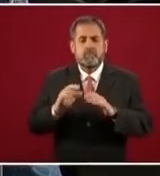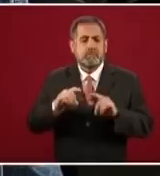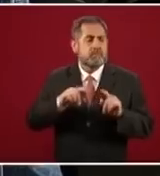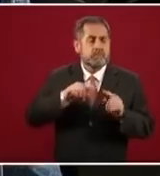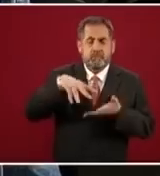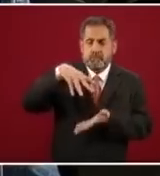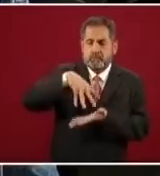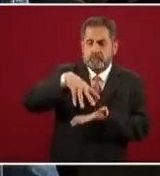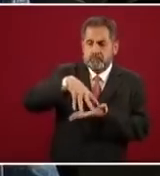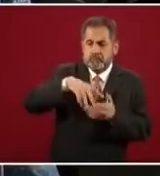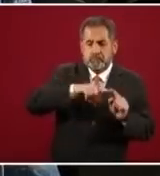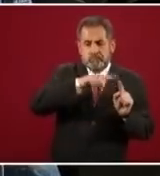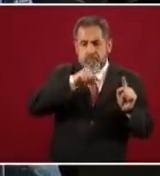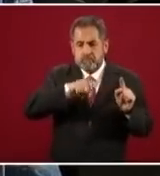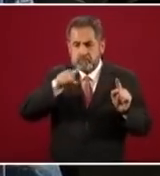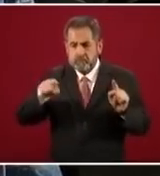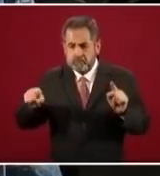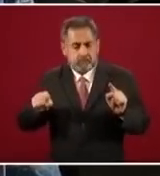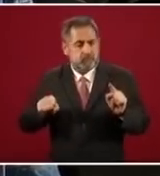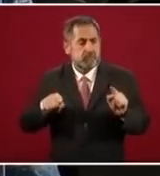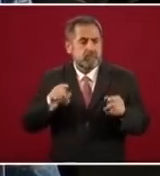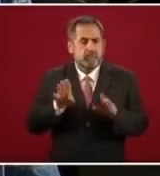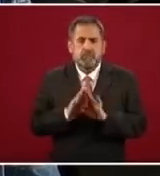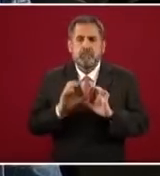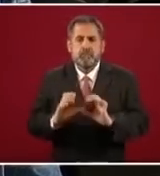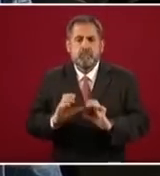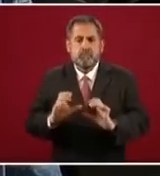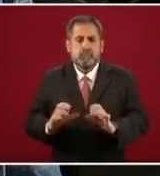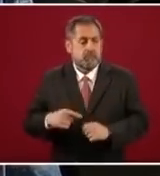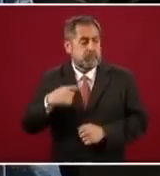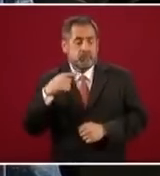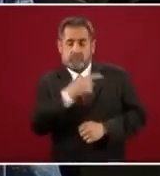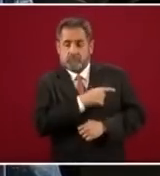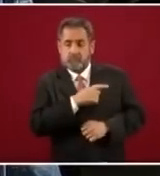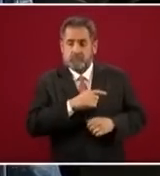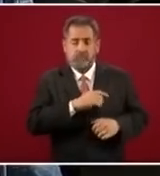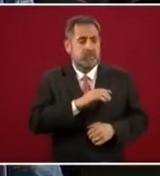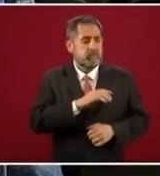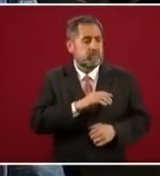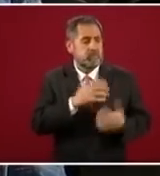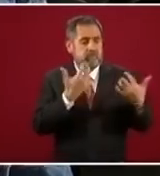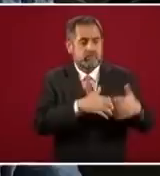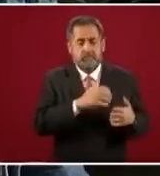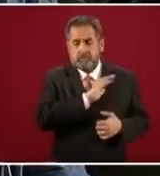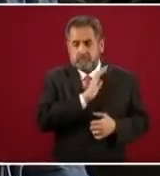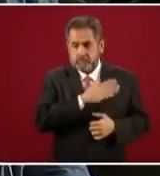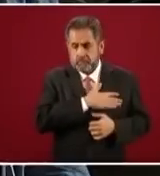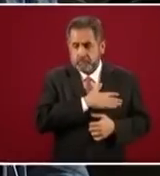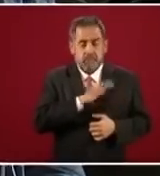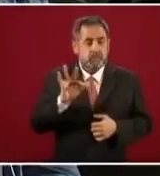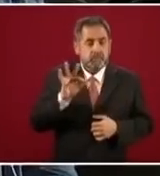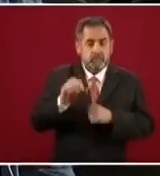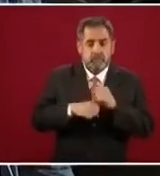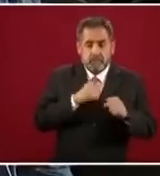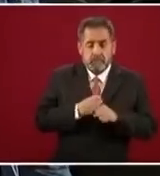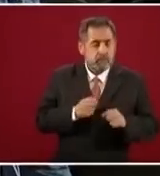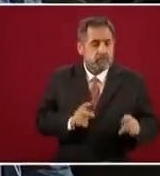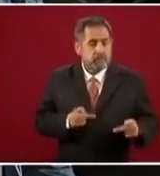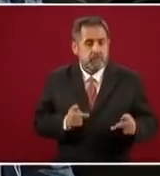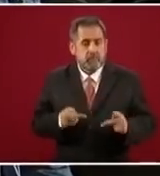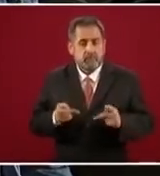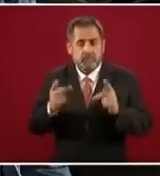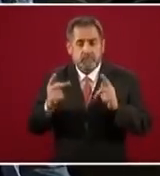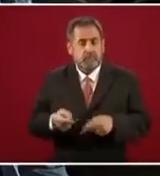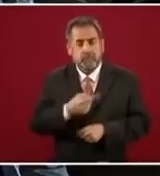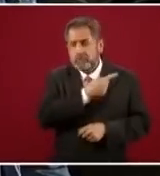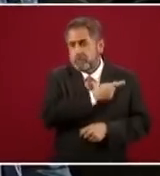Y insisto, es una empresa española que lleva 40 años específicamente vendiendo sus servicios en el país a lo